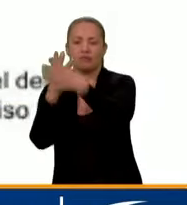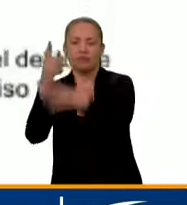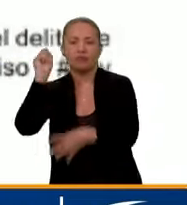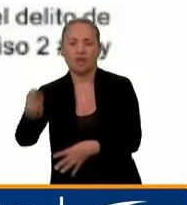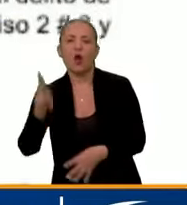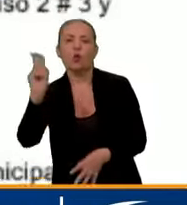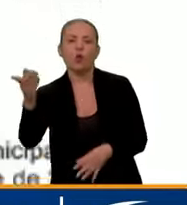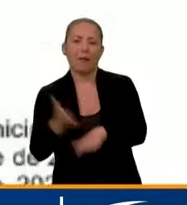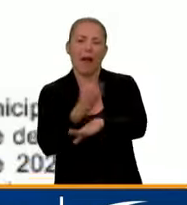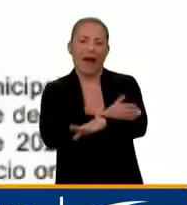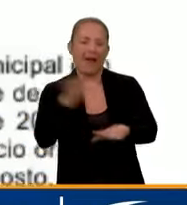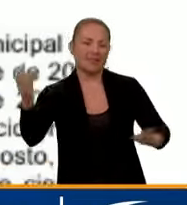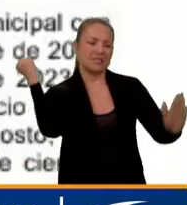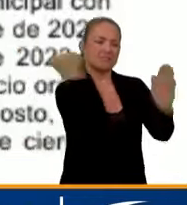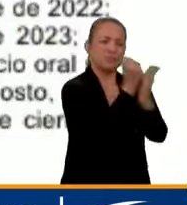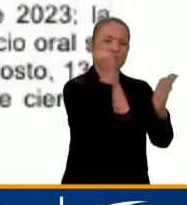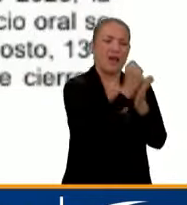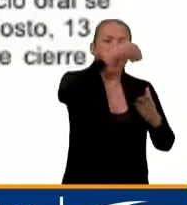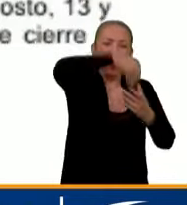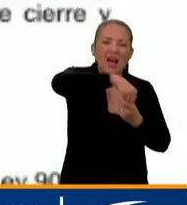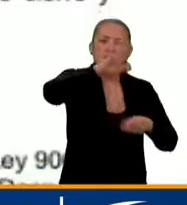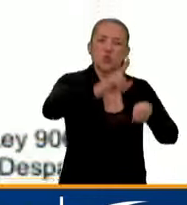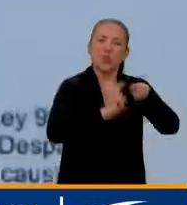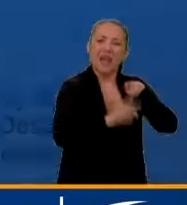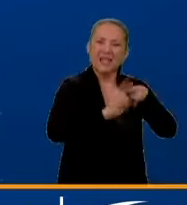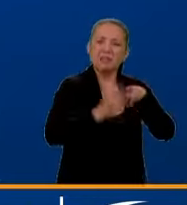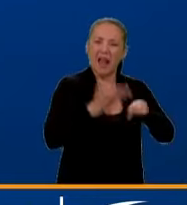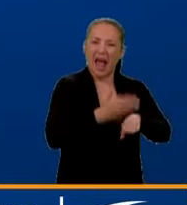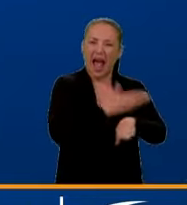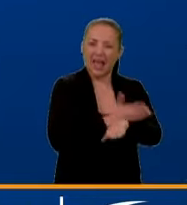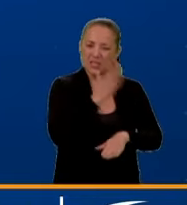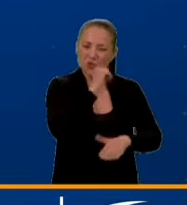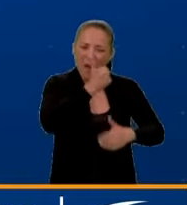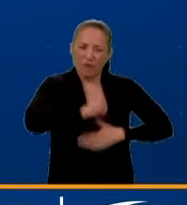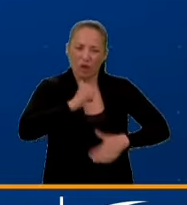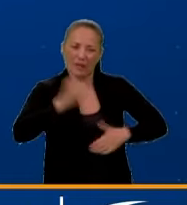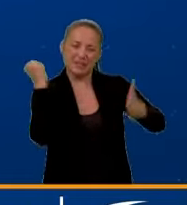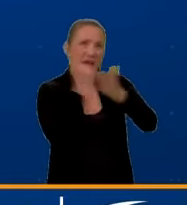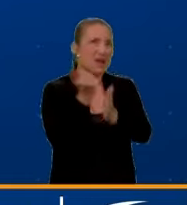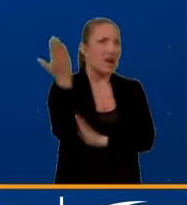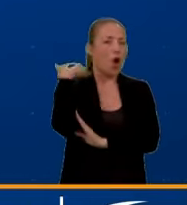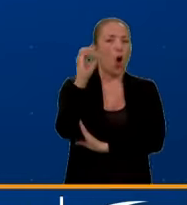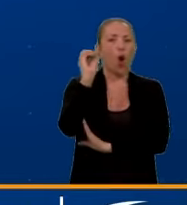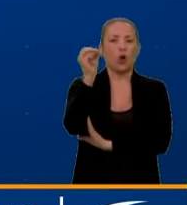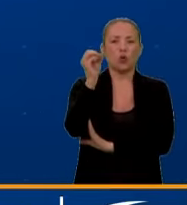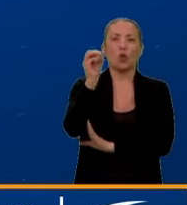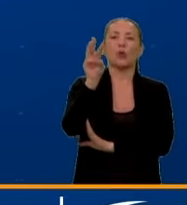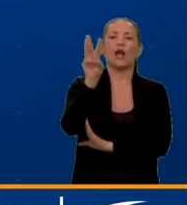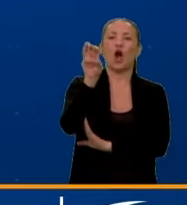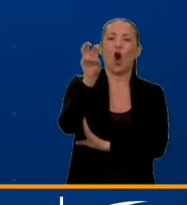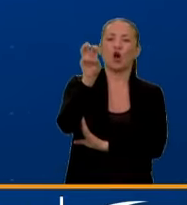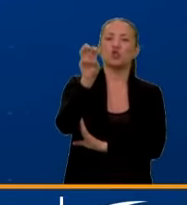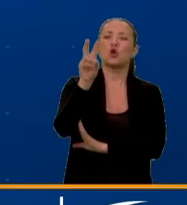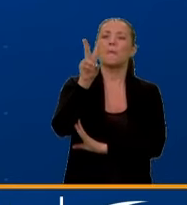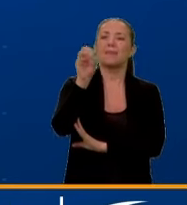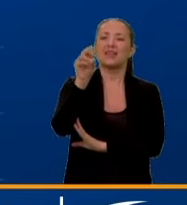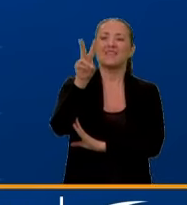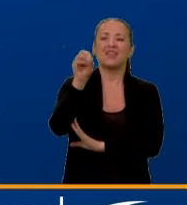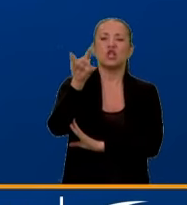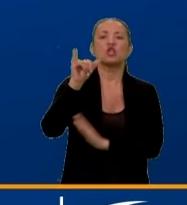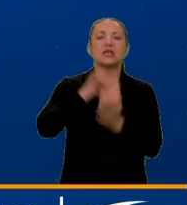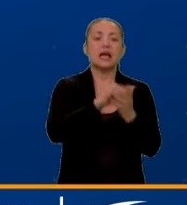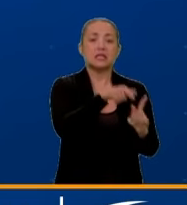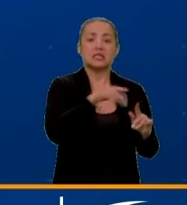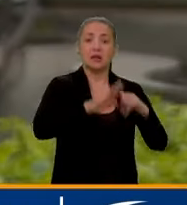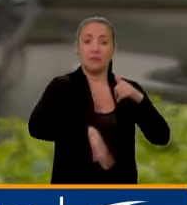un bus articulado de Transmilenio en medio de un hecho de intolerancia. Esto ocurrió el 8 de octubre del año 2022 cuando el menor fue